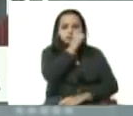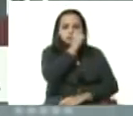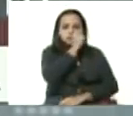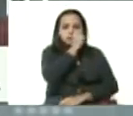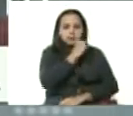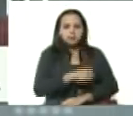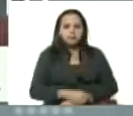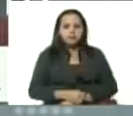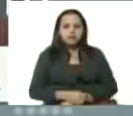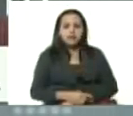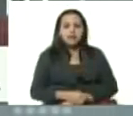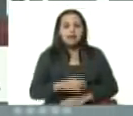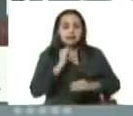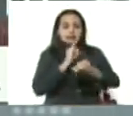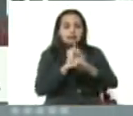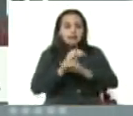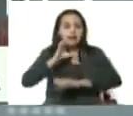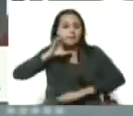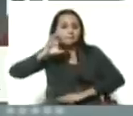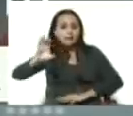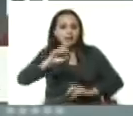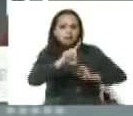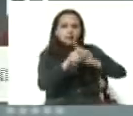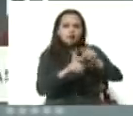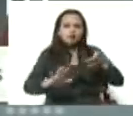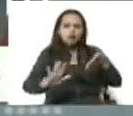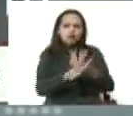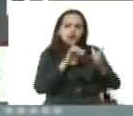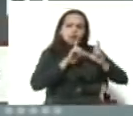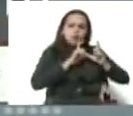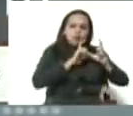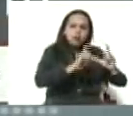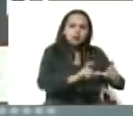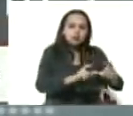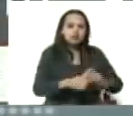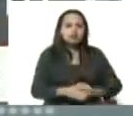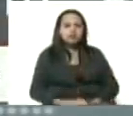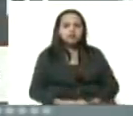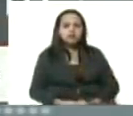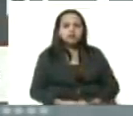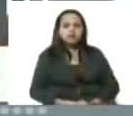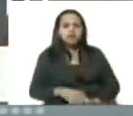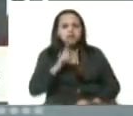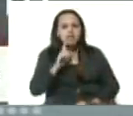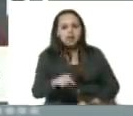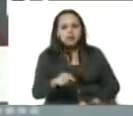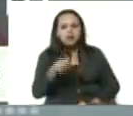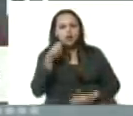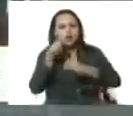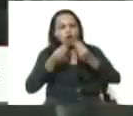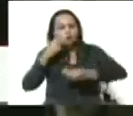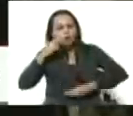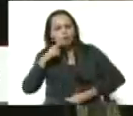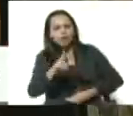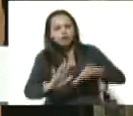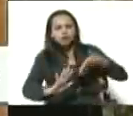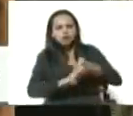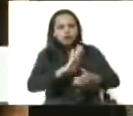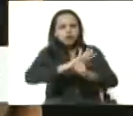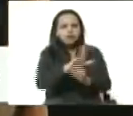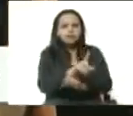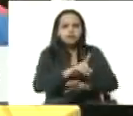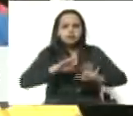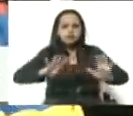encuesta sobre la cuarentena y sobre, bueno, la percepción que hay sobre el